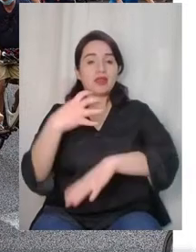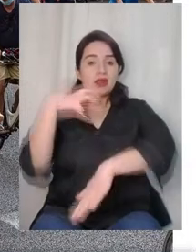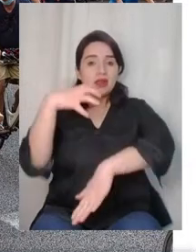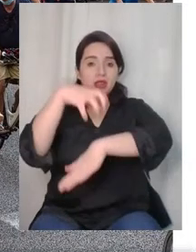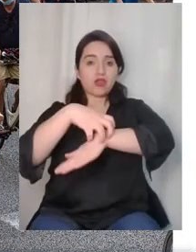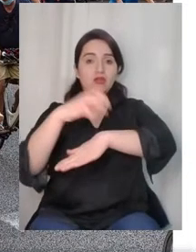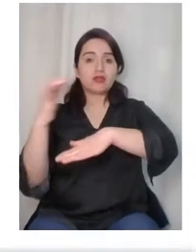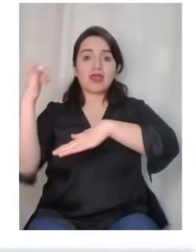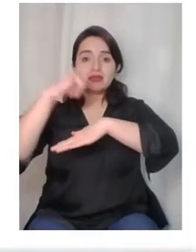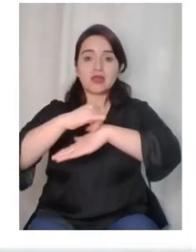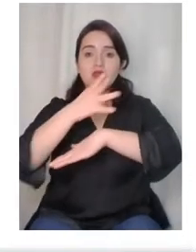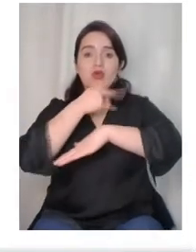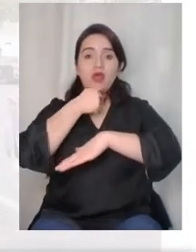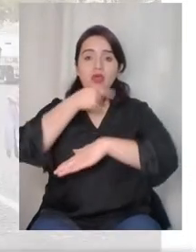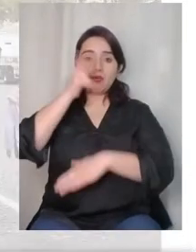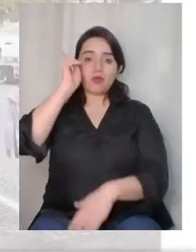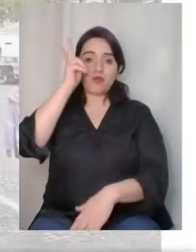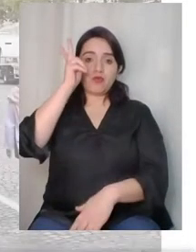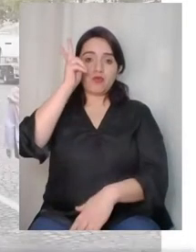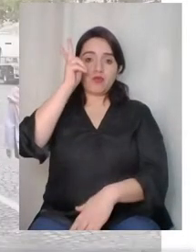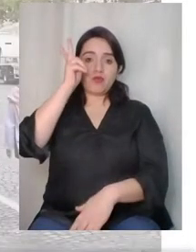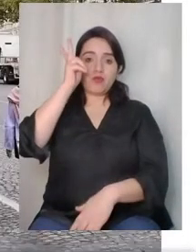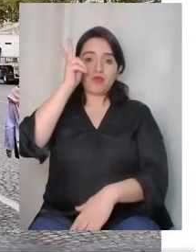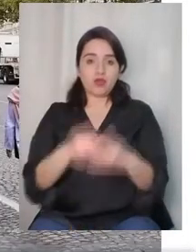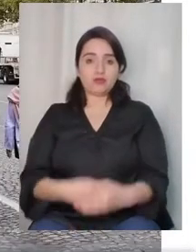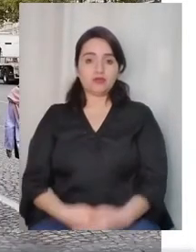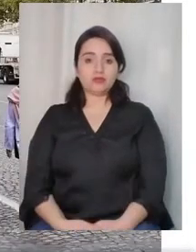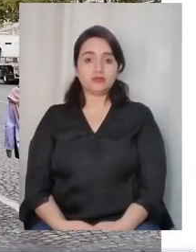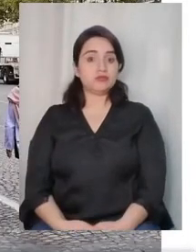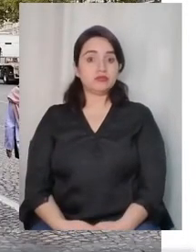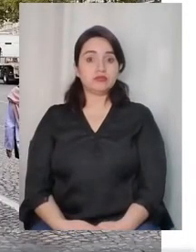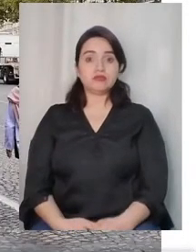mayor, no tiene transporte público interurbano.